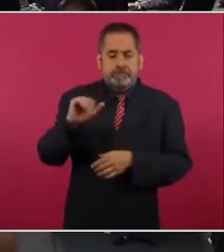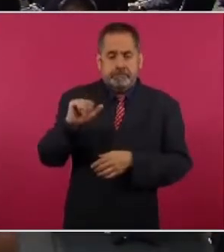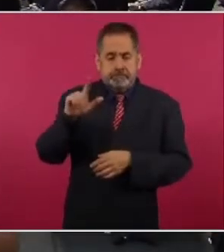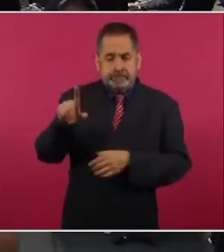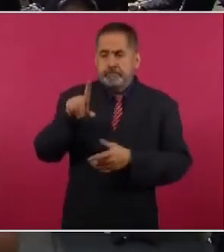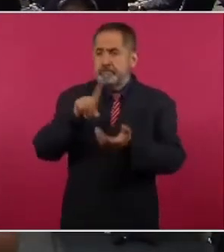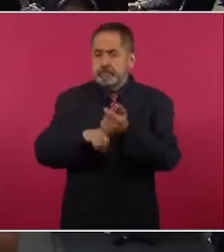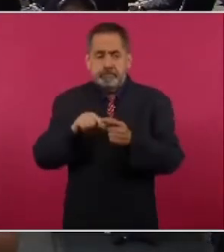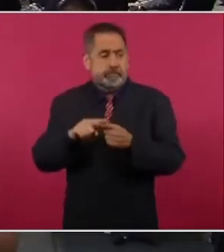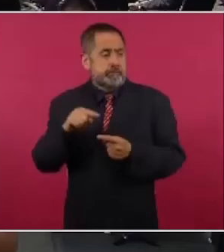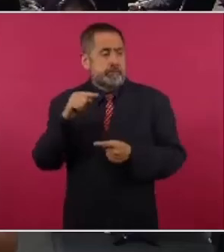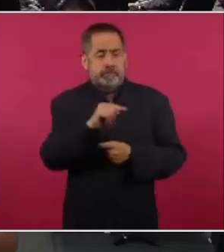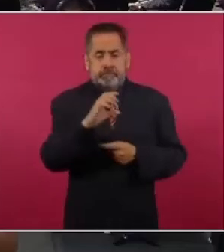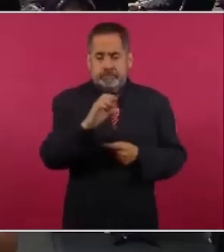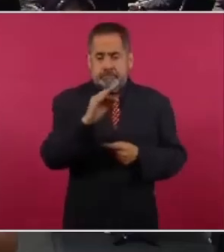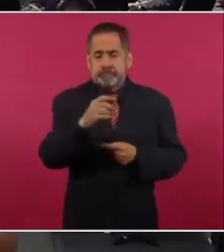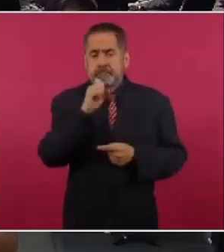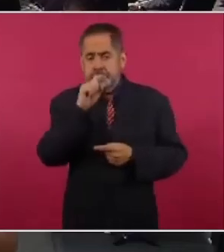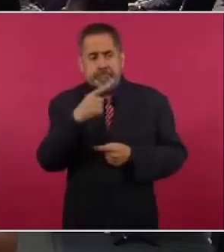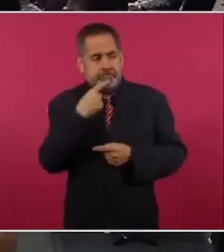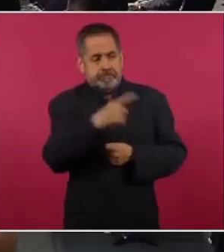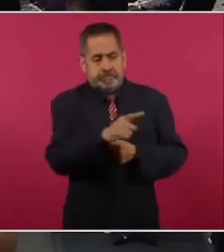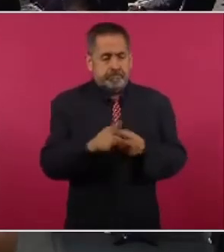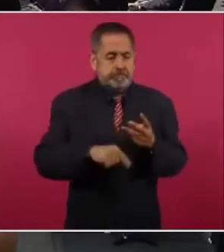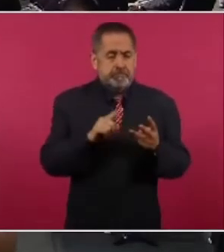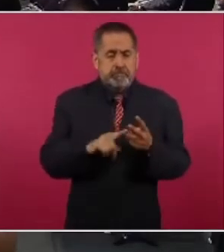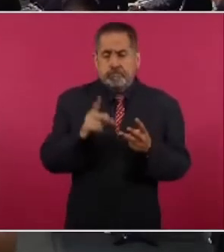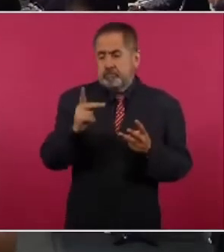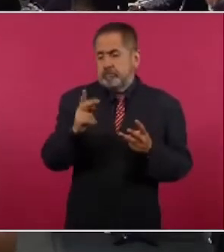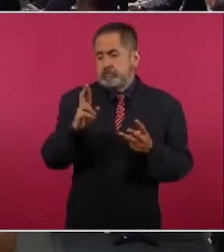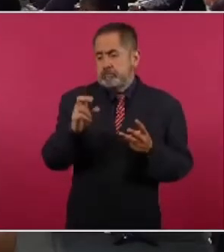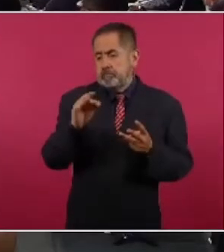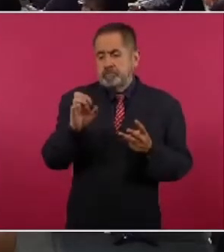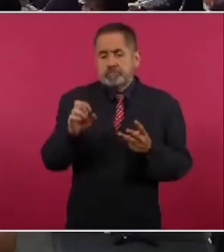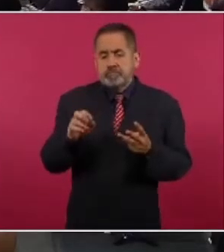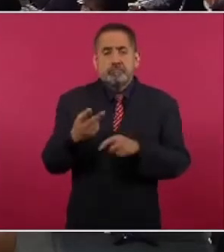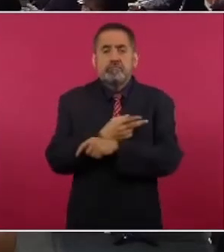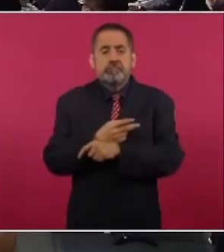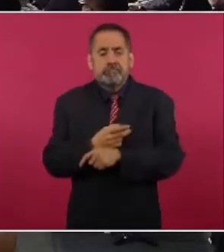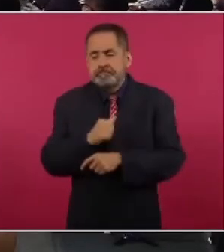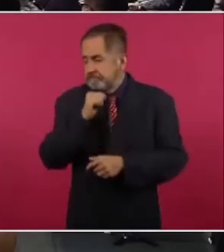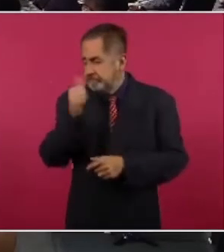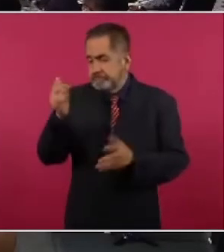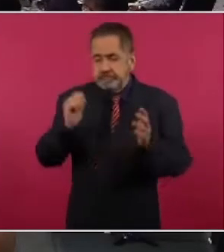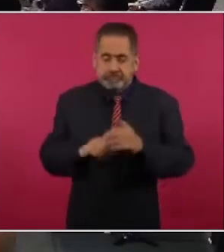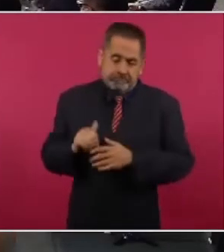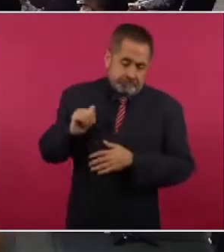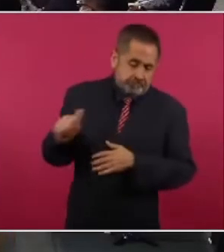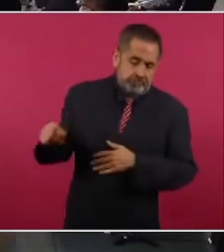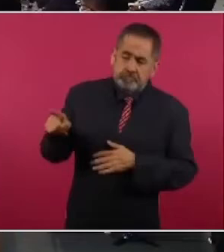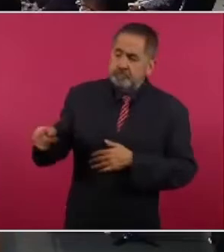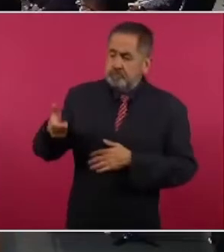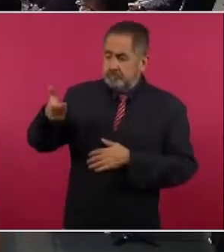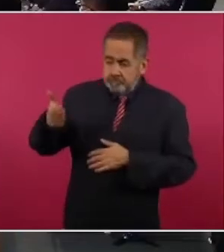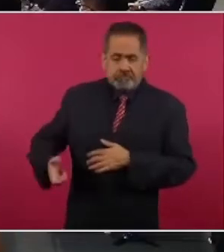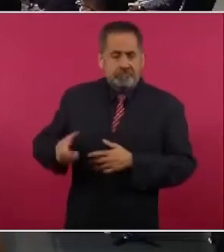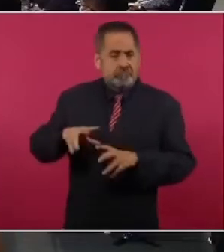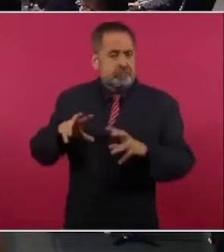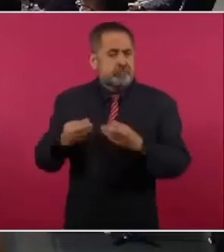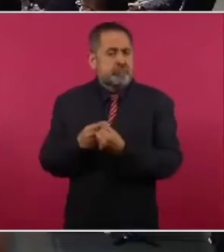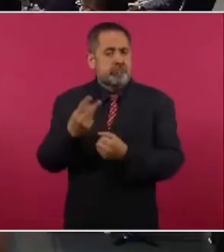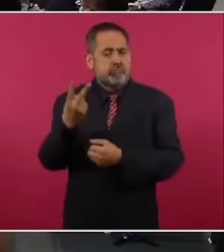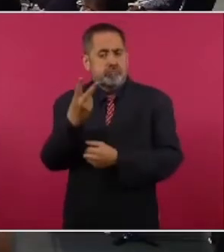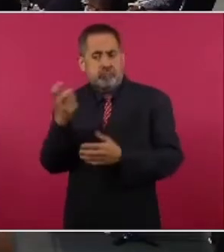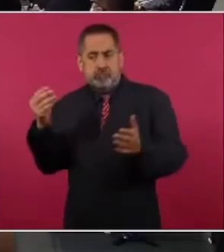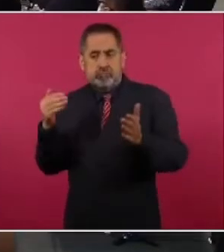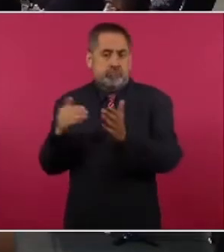interno del control de la CFE y también ante la Profeco. Y nada, condenaron a la usuaria a pagar 200,000